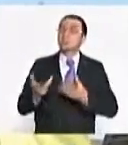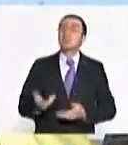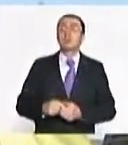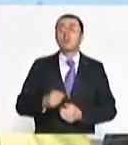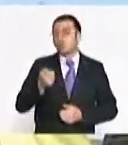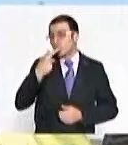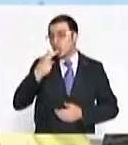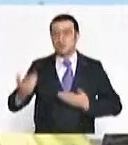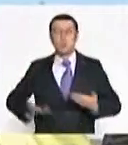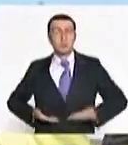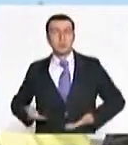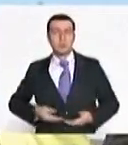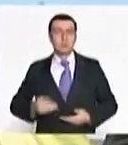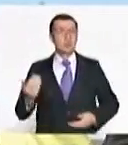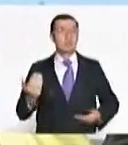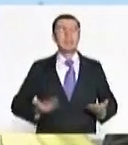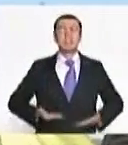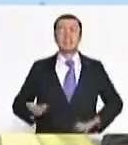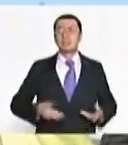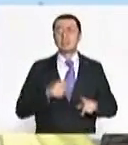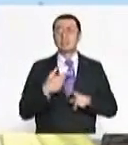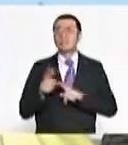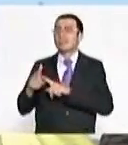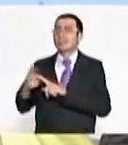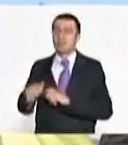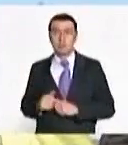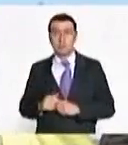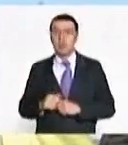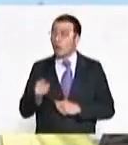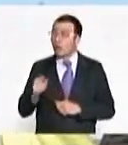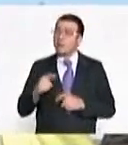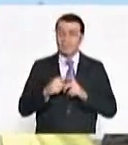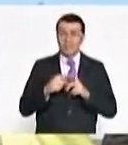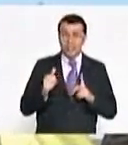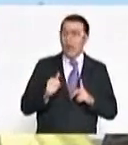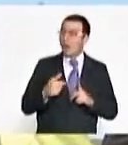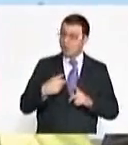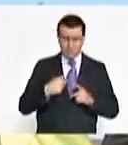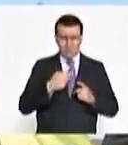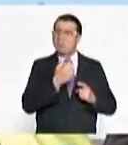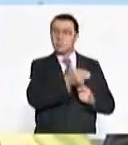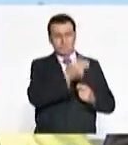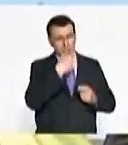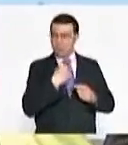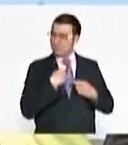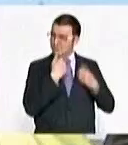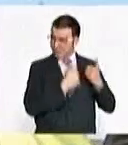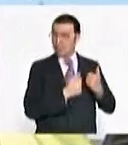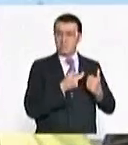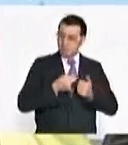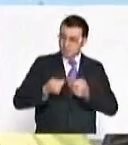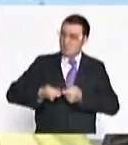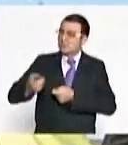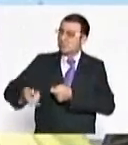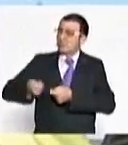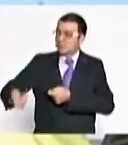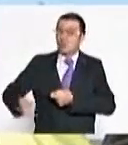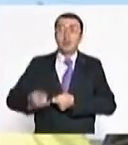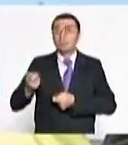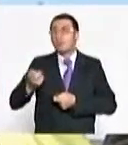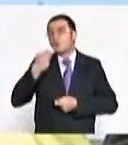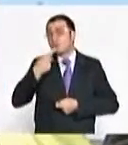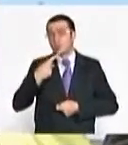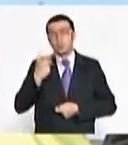o en tiendas, y en muchas partes, o que la tía, no, tómate esto que me sobró, que pero me sirvió mucho para tal cosa, pero no hay una